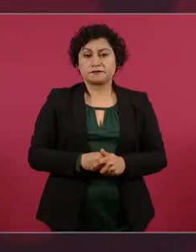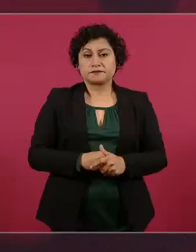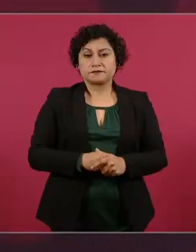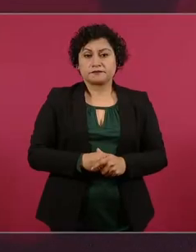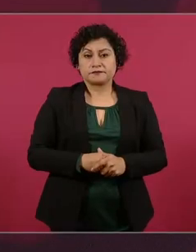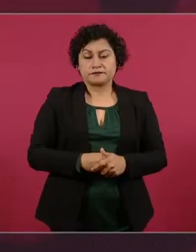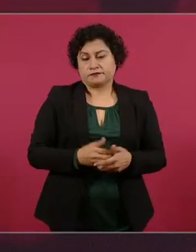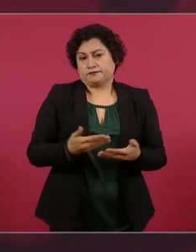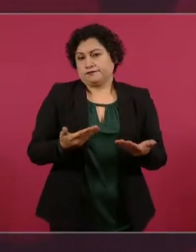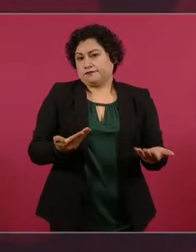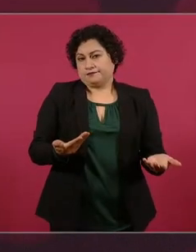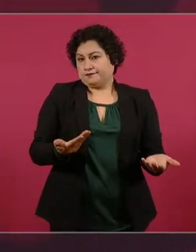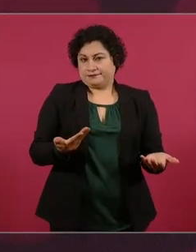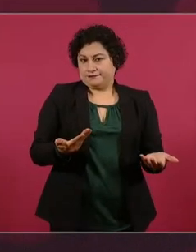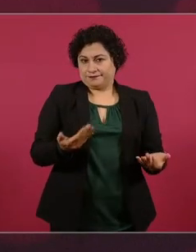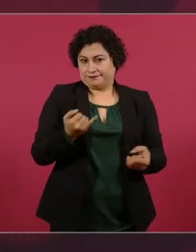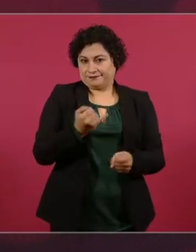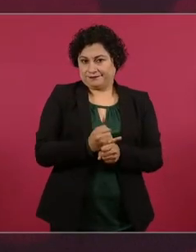Nosotros necesitamos